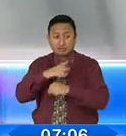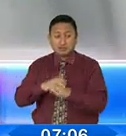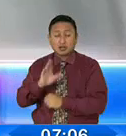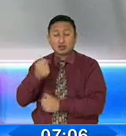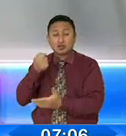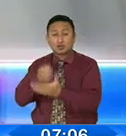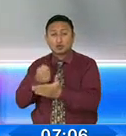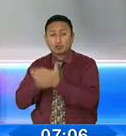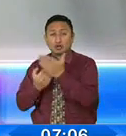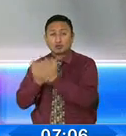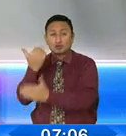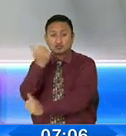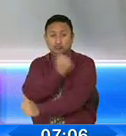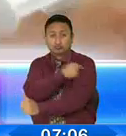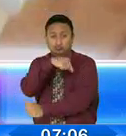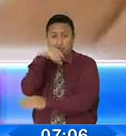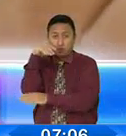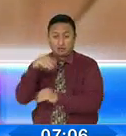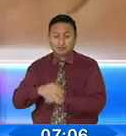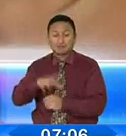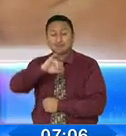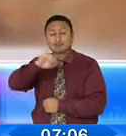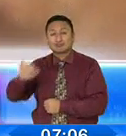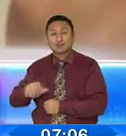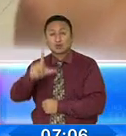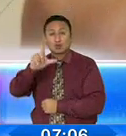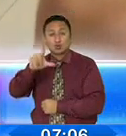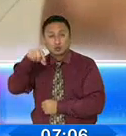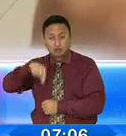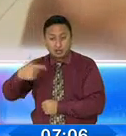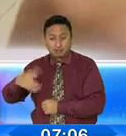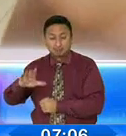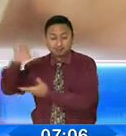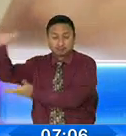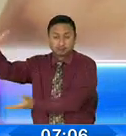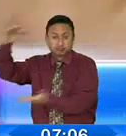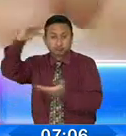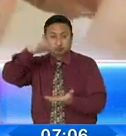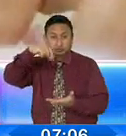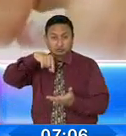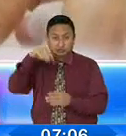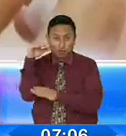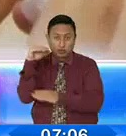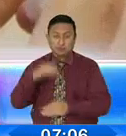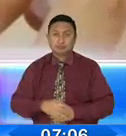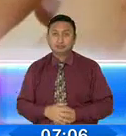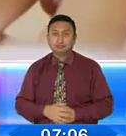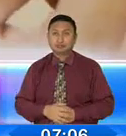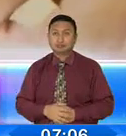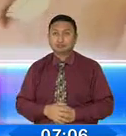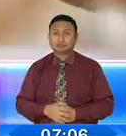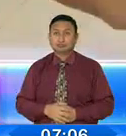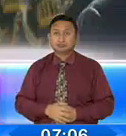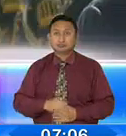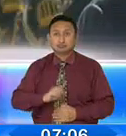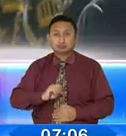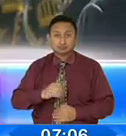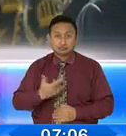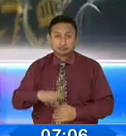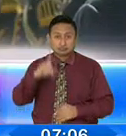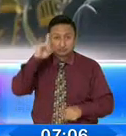para el Ecuador. Para el mes de julio estaría concretada más vacunas para el país. Tenemos acuerdos con